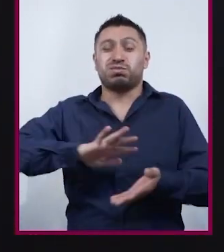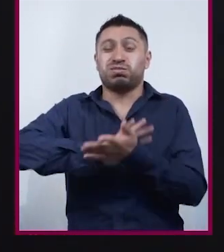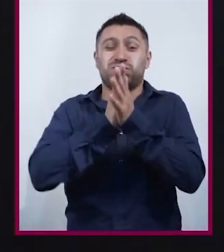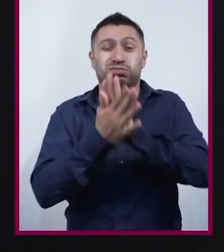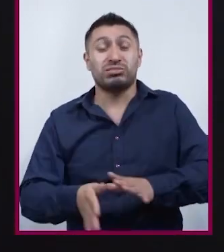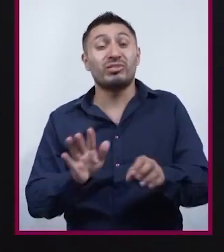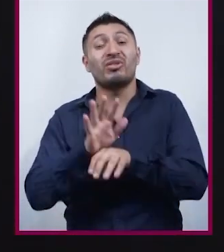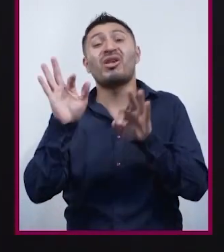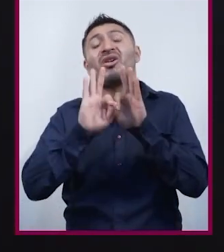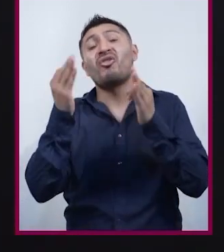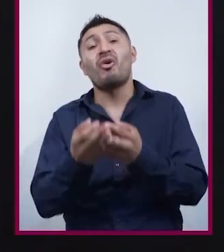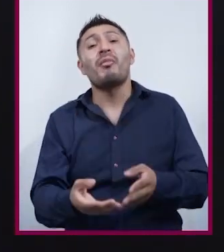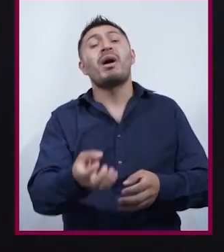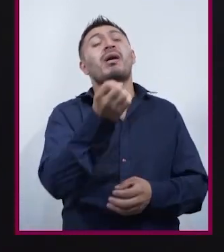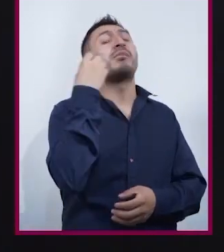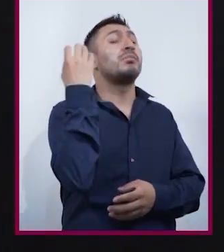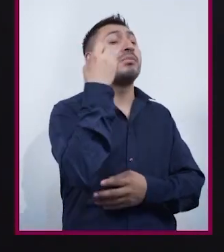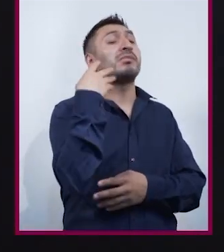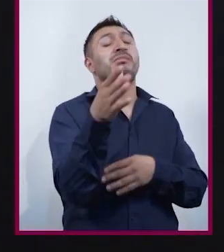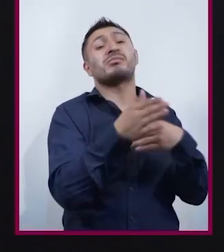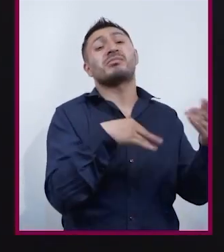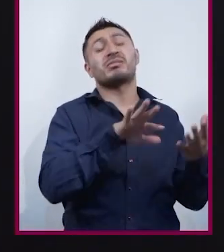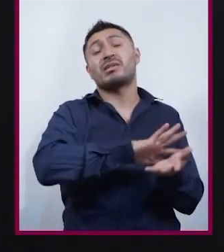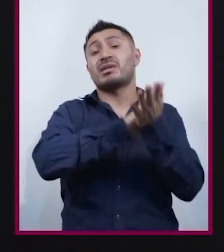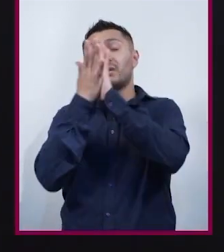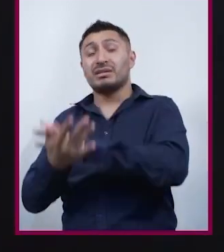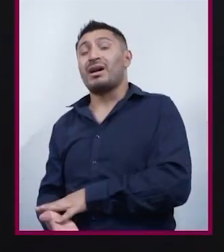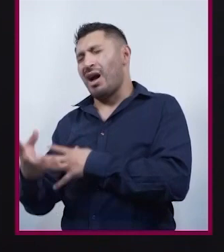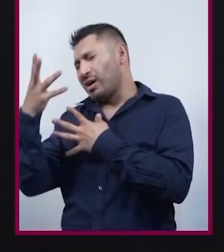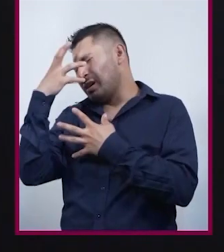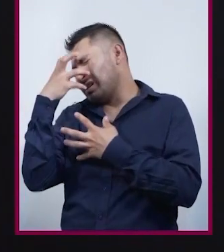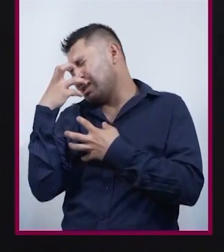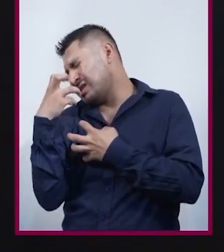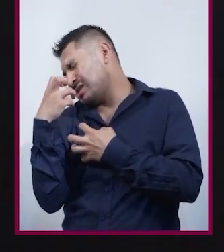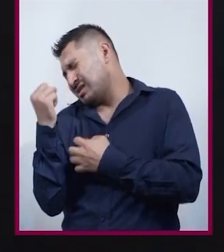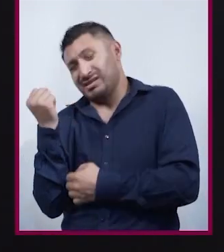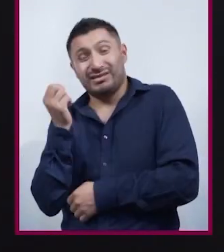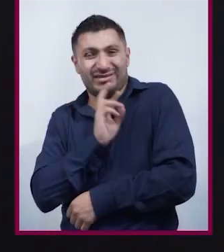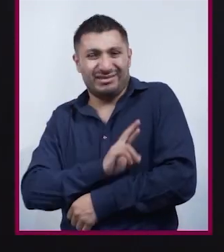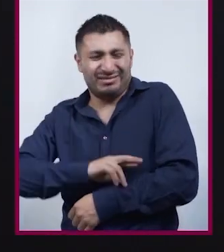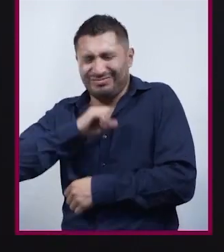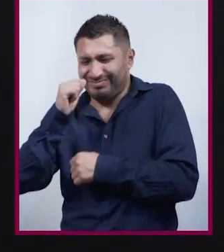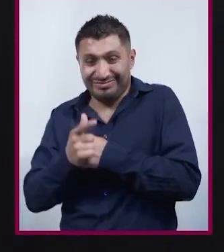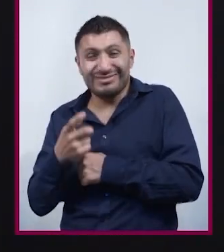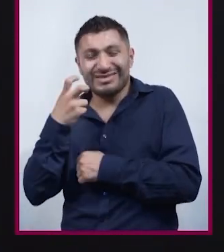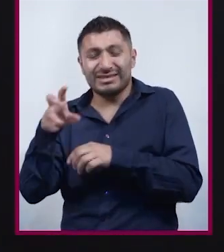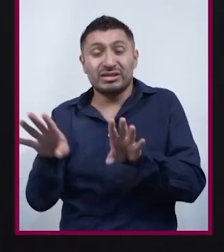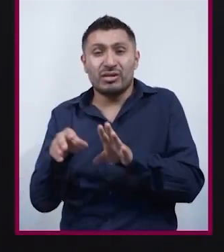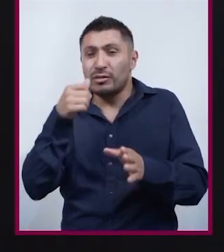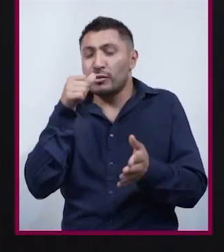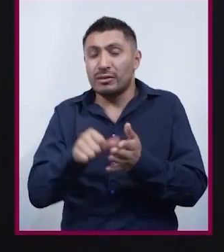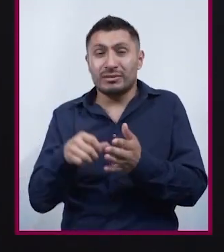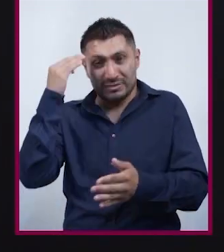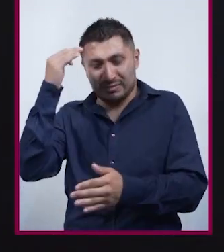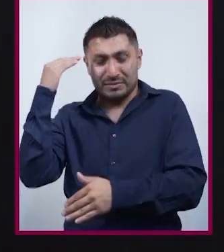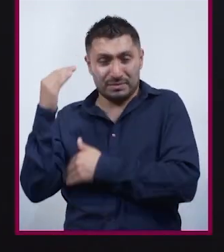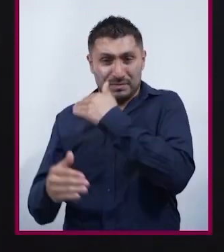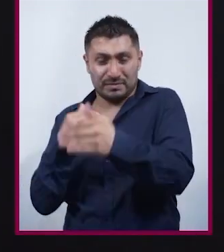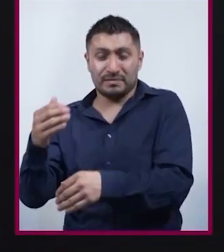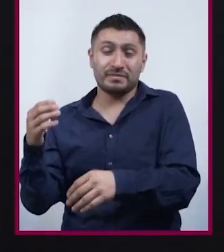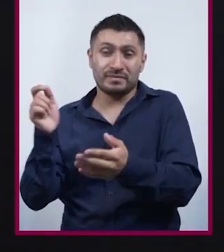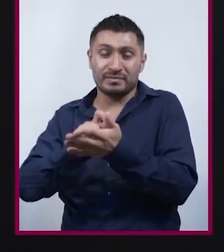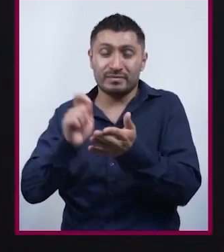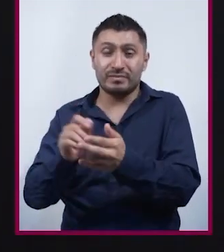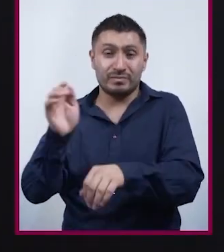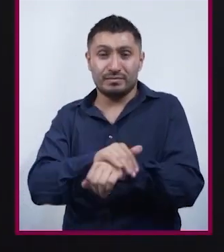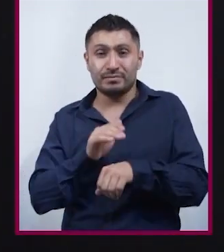fue transformando, de qué manera pasó de un discurso modernista a la frustración y al resentimiento, son las cartas que durante décadas